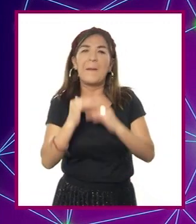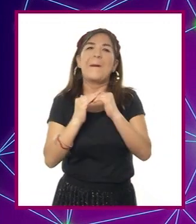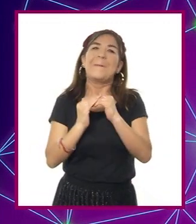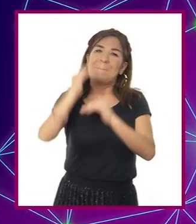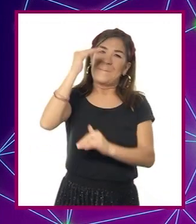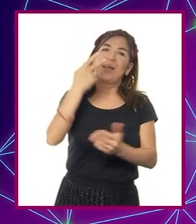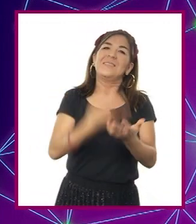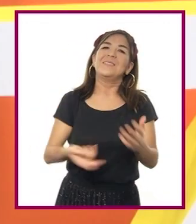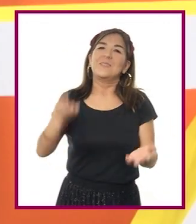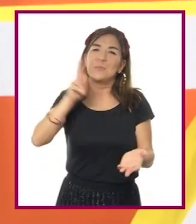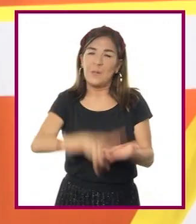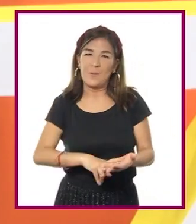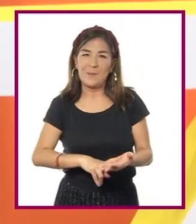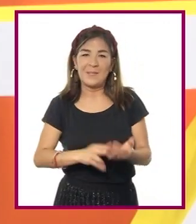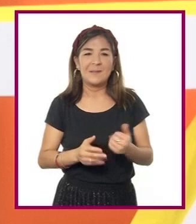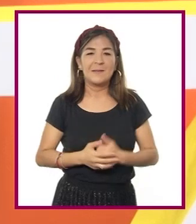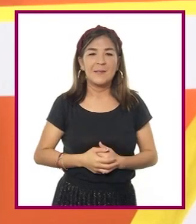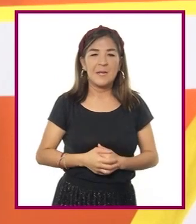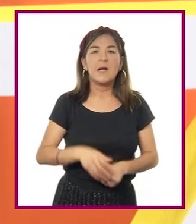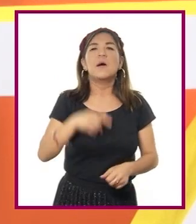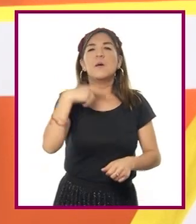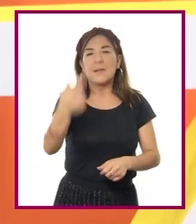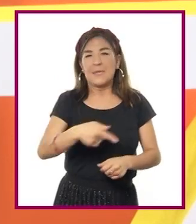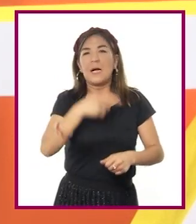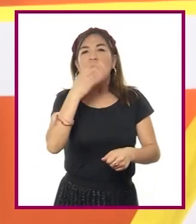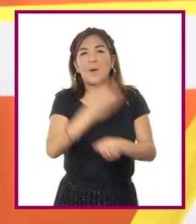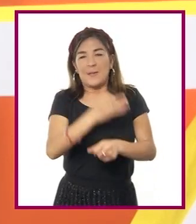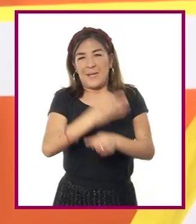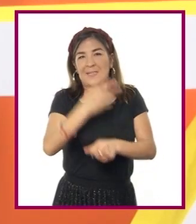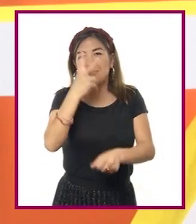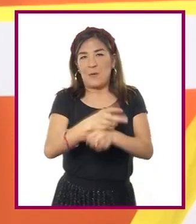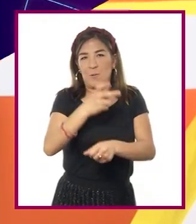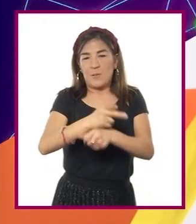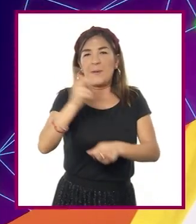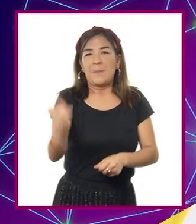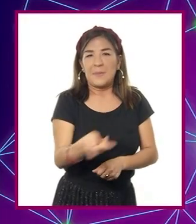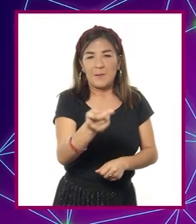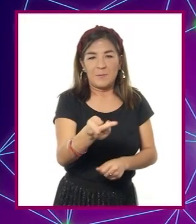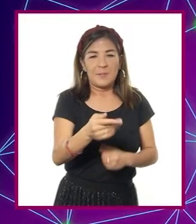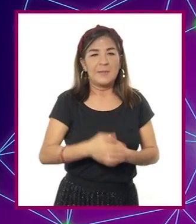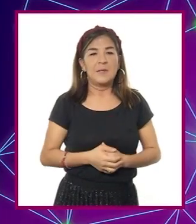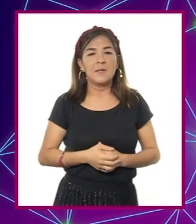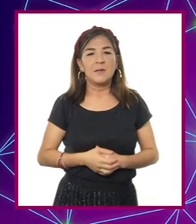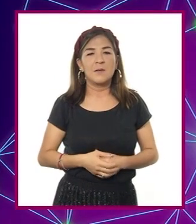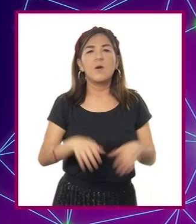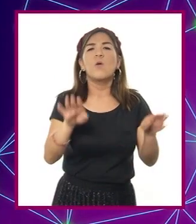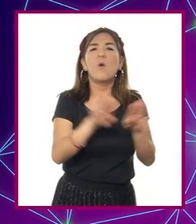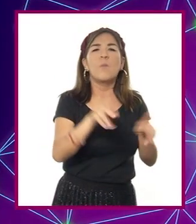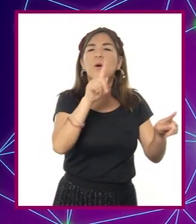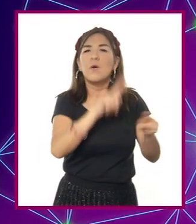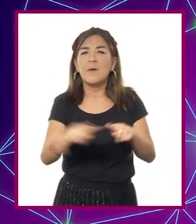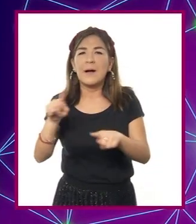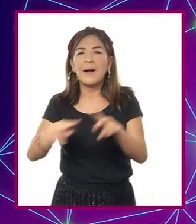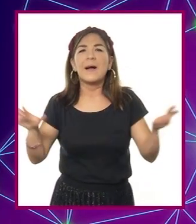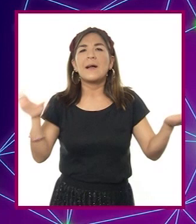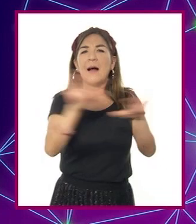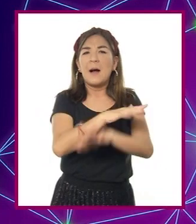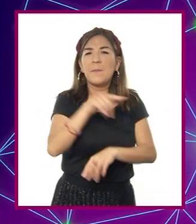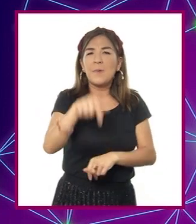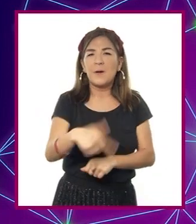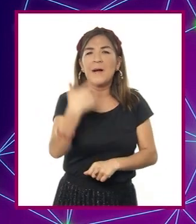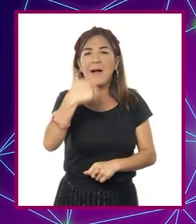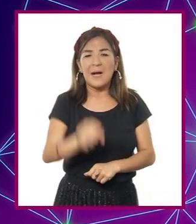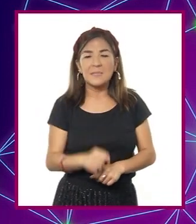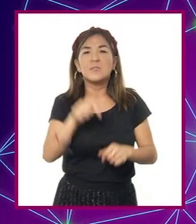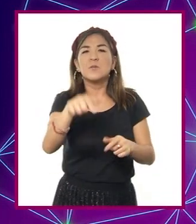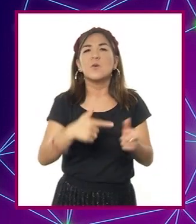al doble. Vamos con la segunda pregunta. ¿Cómo varía el volumen del gas si su